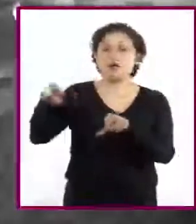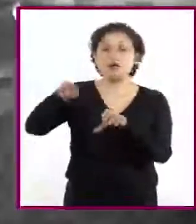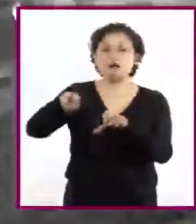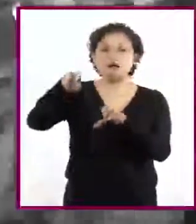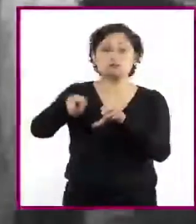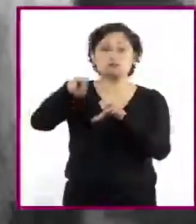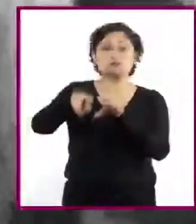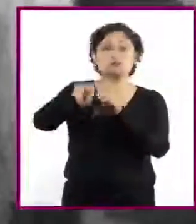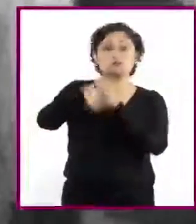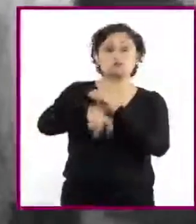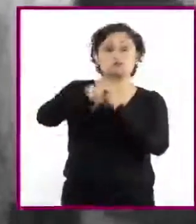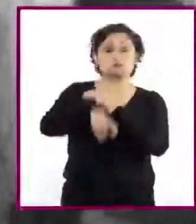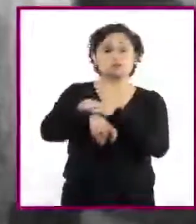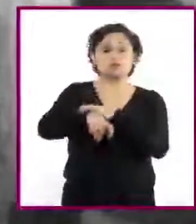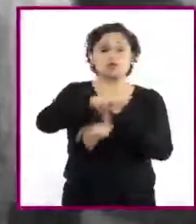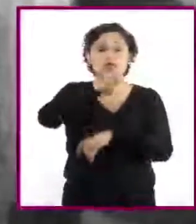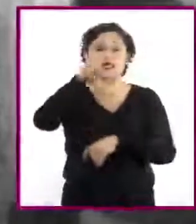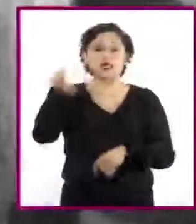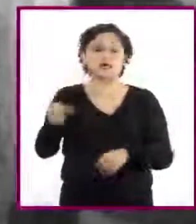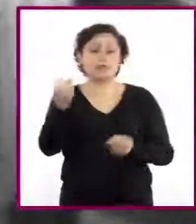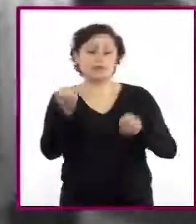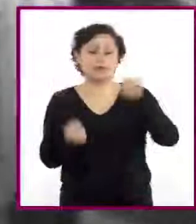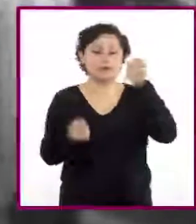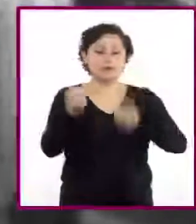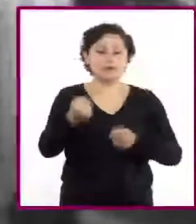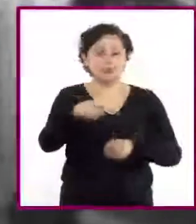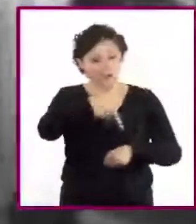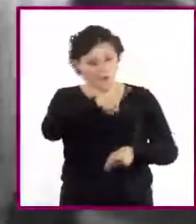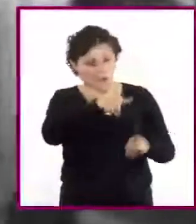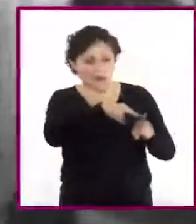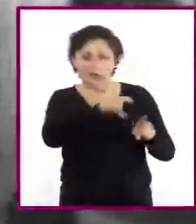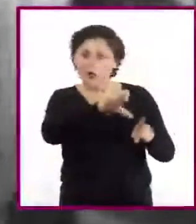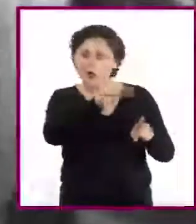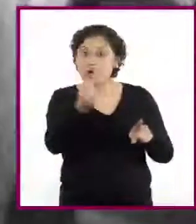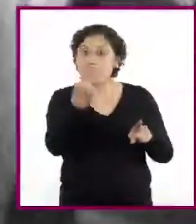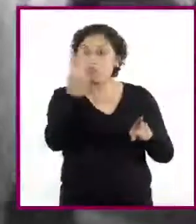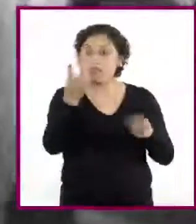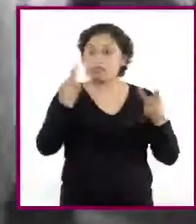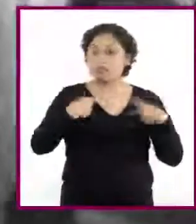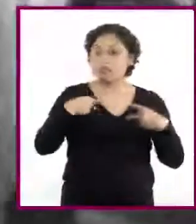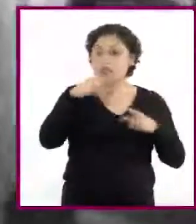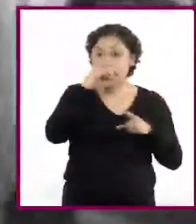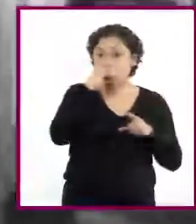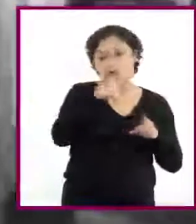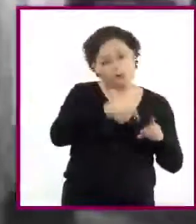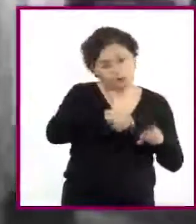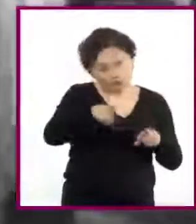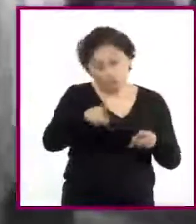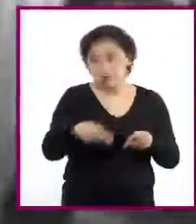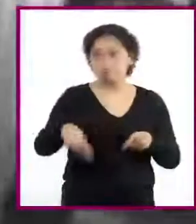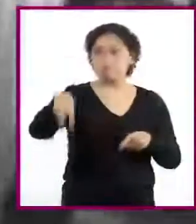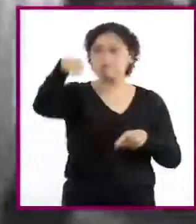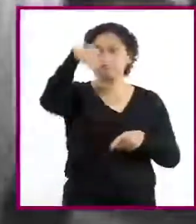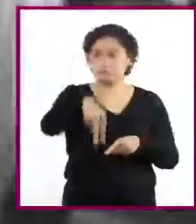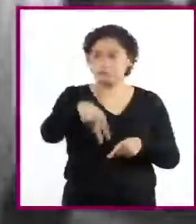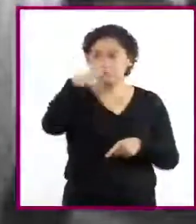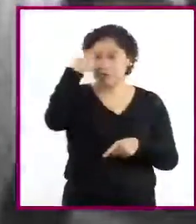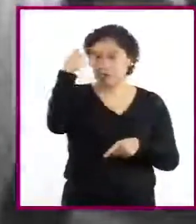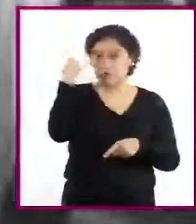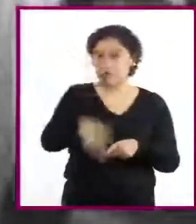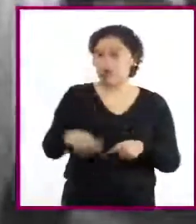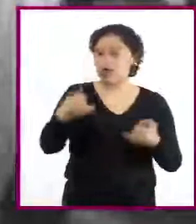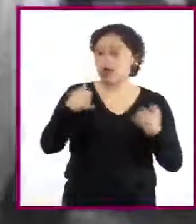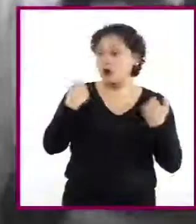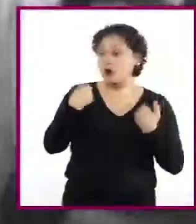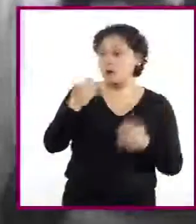un momento dado, el conductor les exigió a ella y a otros 3 pasajeros negros que se levantasen para dejar sus asientos a un joven